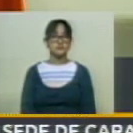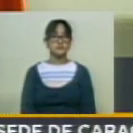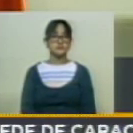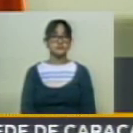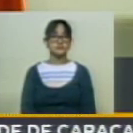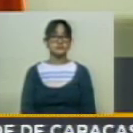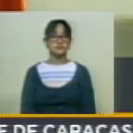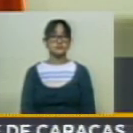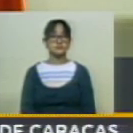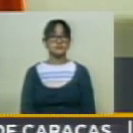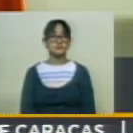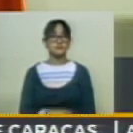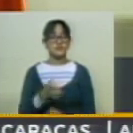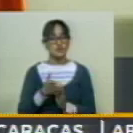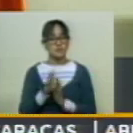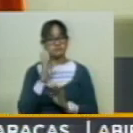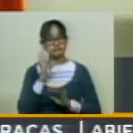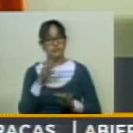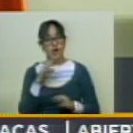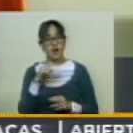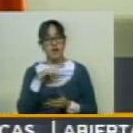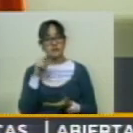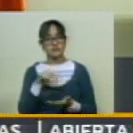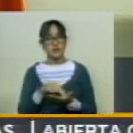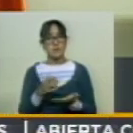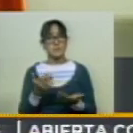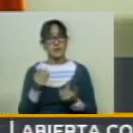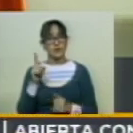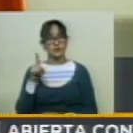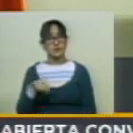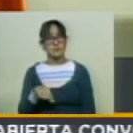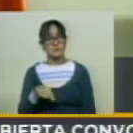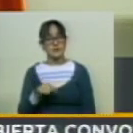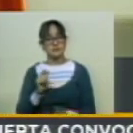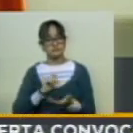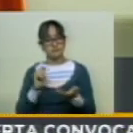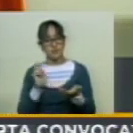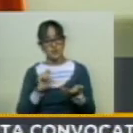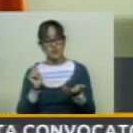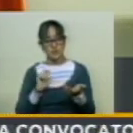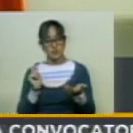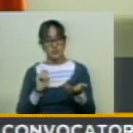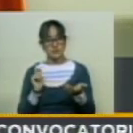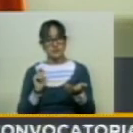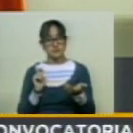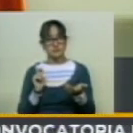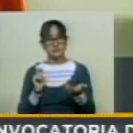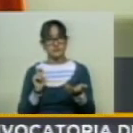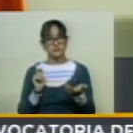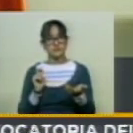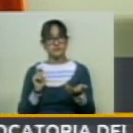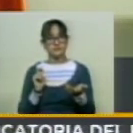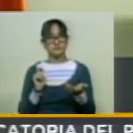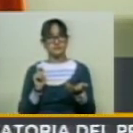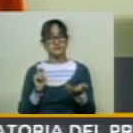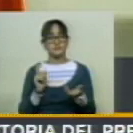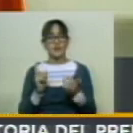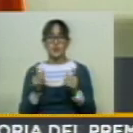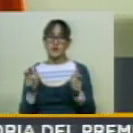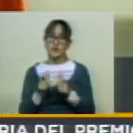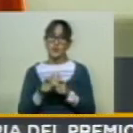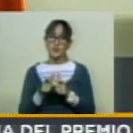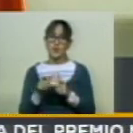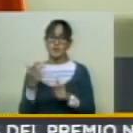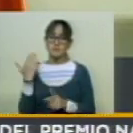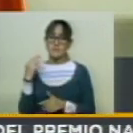Sobre la observación nacional que nos han solicitado también, tanto por escrito como en la reunión que tuvimos